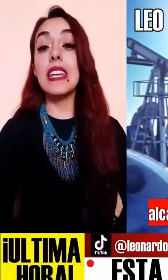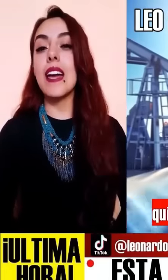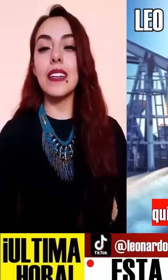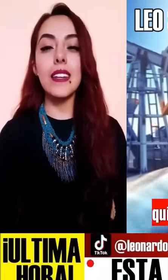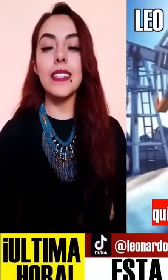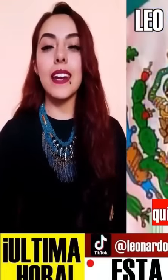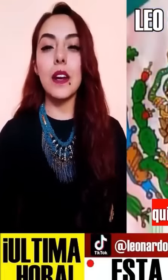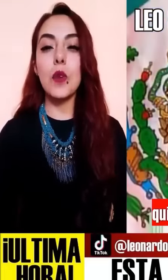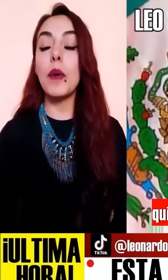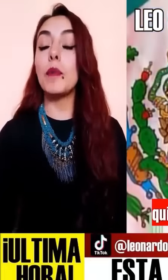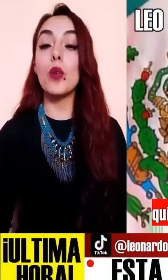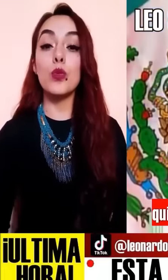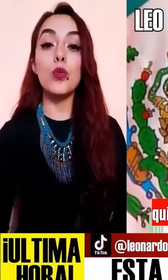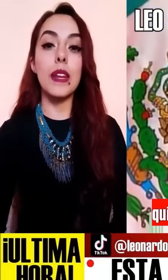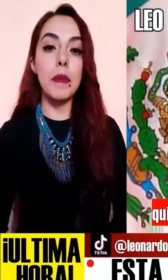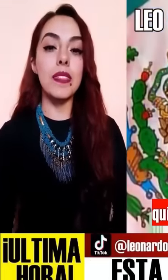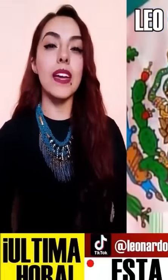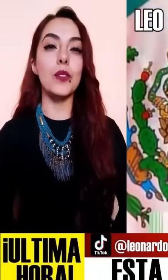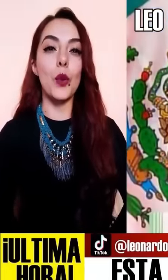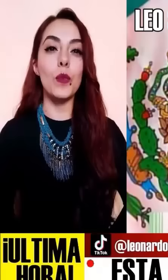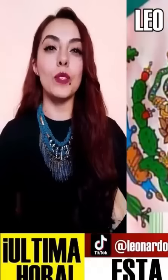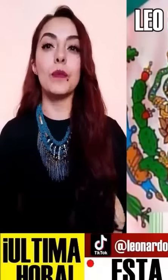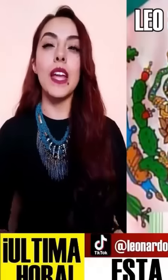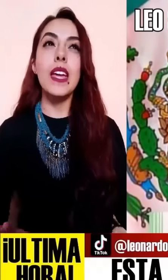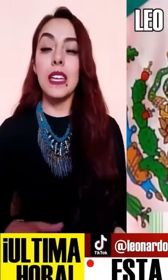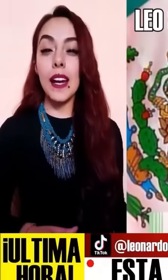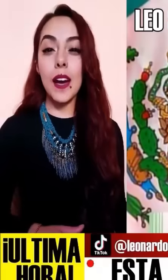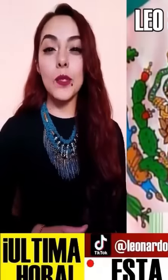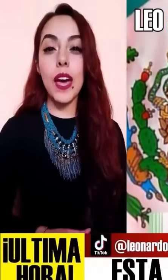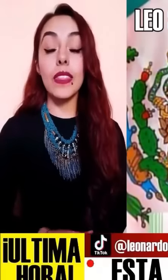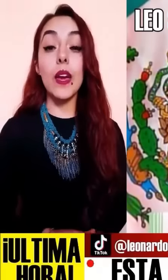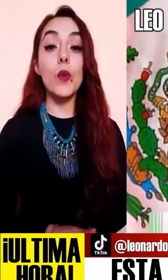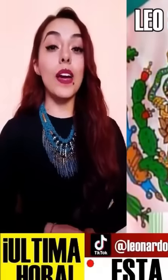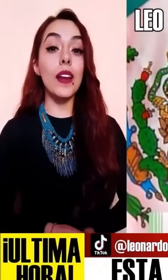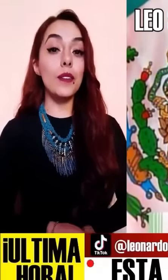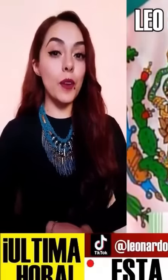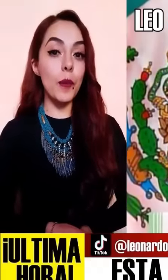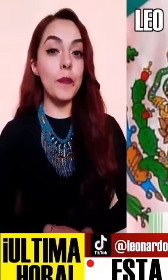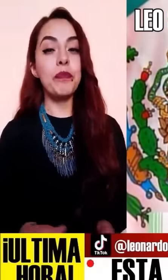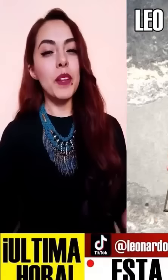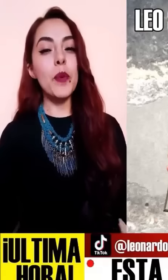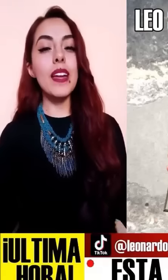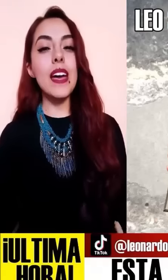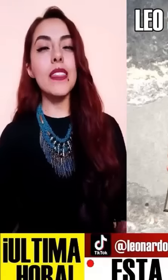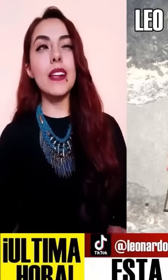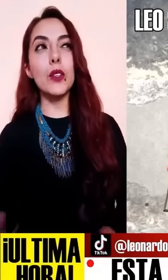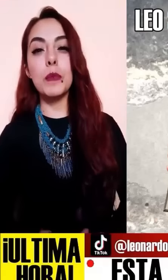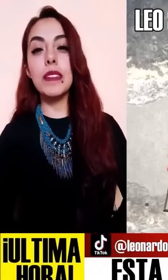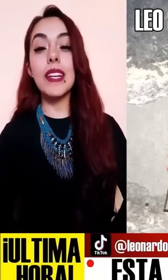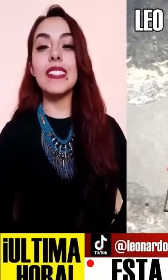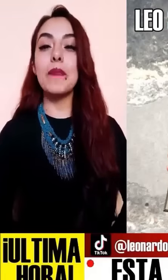saben ni a quién echarle la culpa por su tremenda intromisión. Y a causa de una reforma por allá